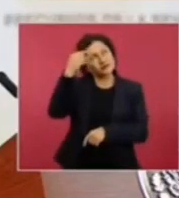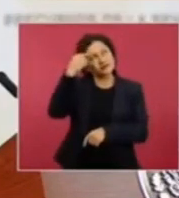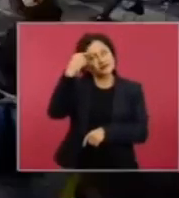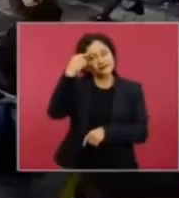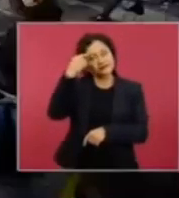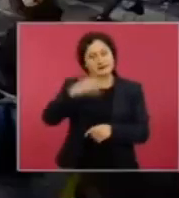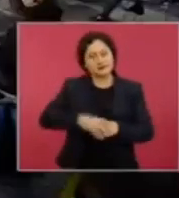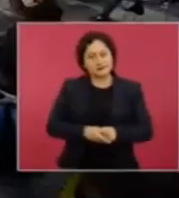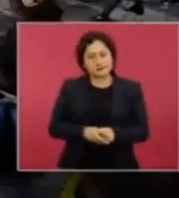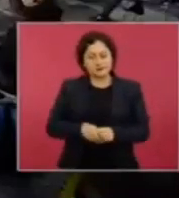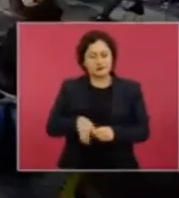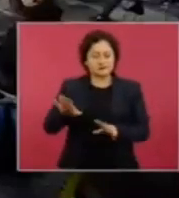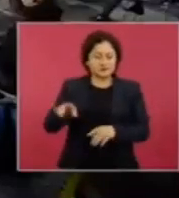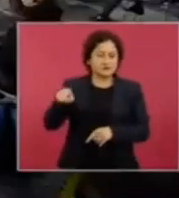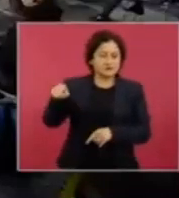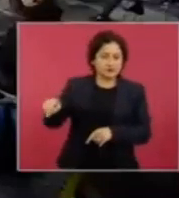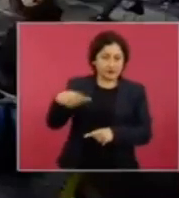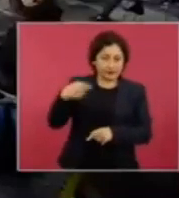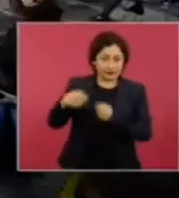No dejaron.